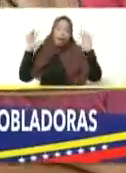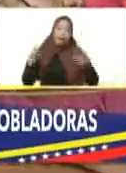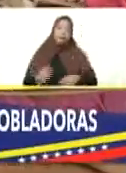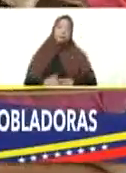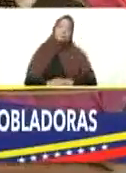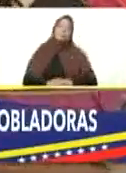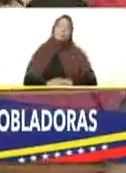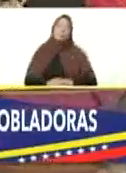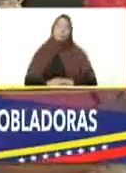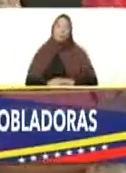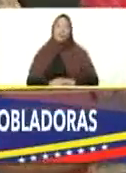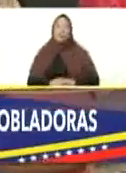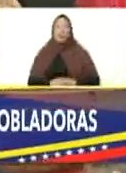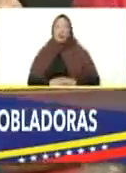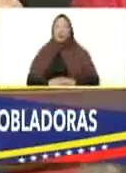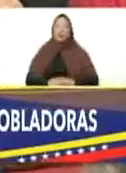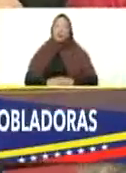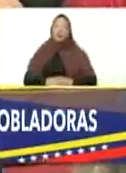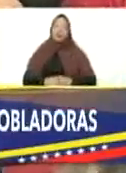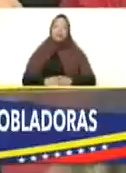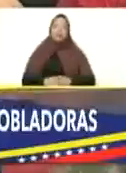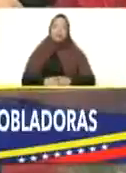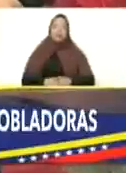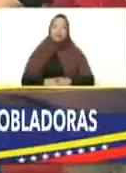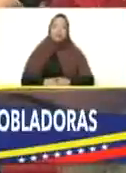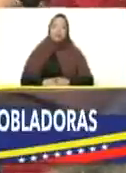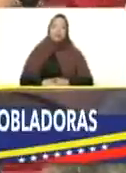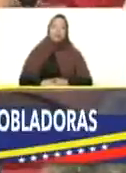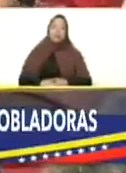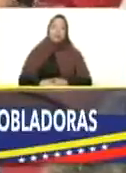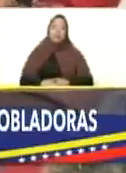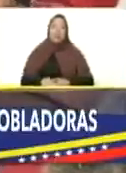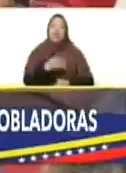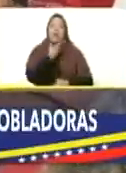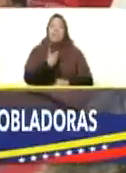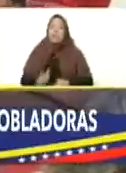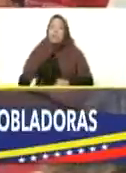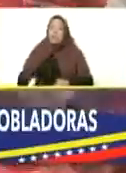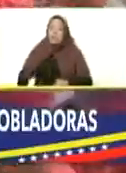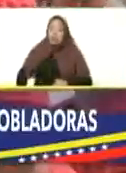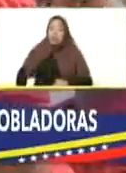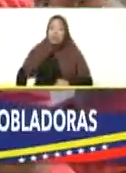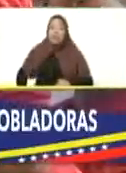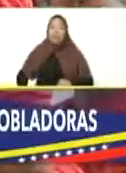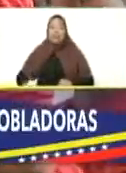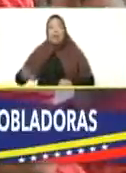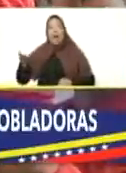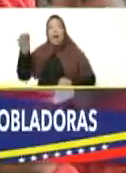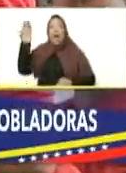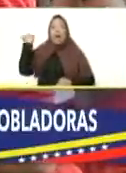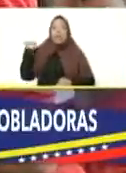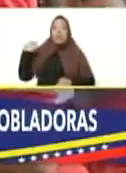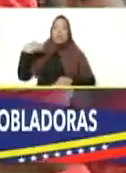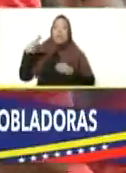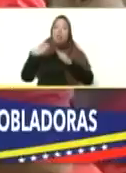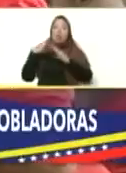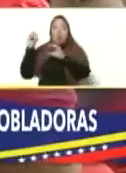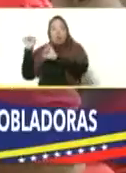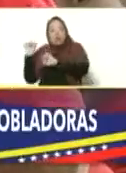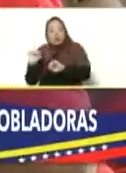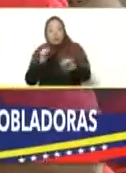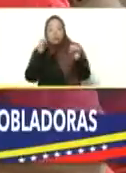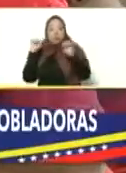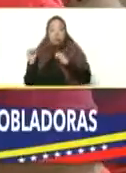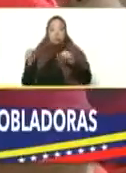presidente en ese periplo como conserje en aquel momento nosotros nos organizamos